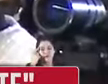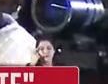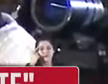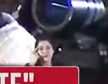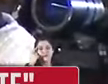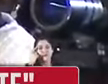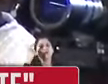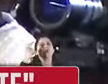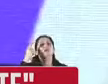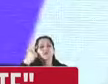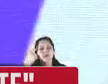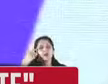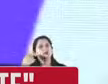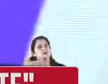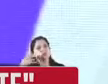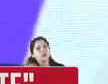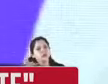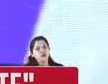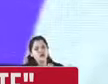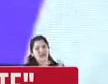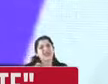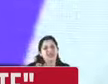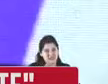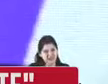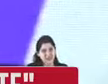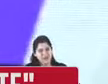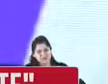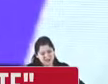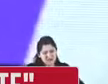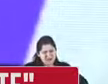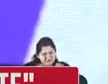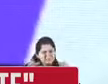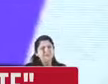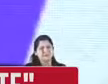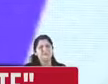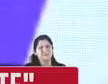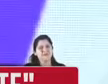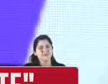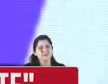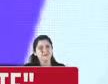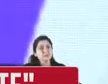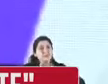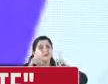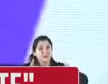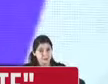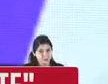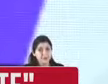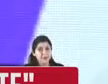creo que tenemos que debatir y debatir en serio pero además también